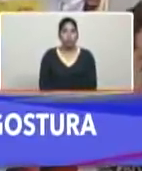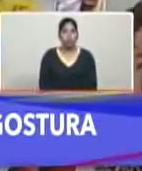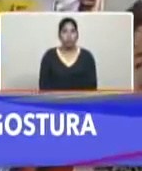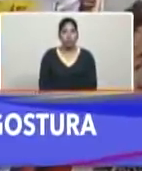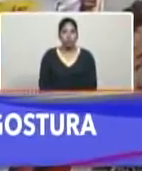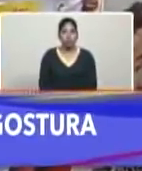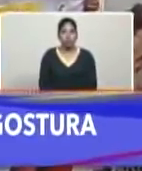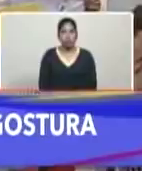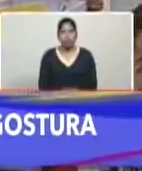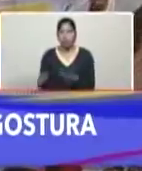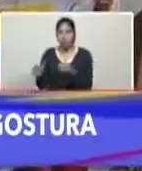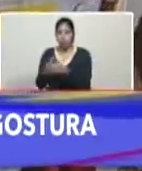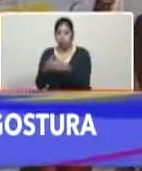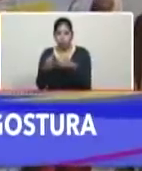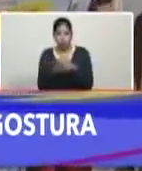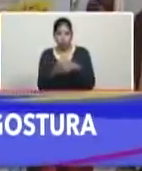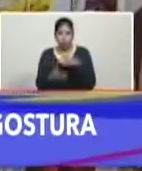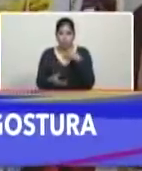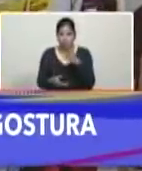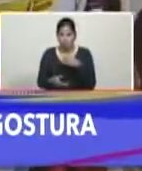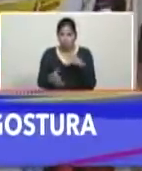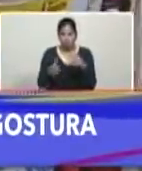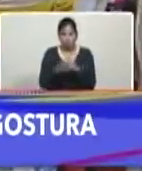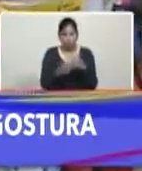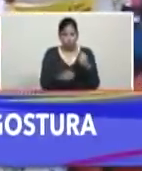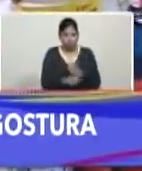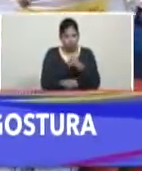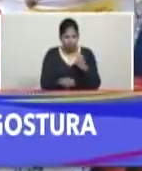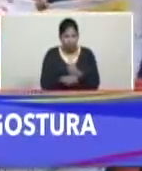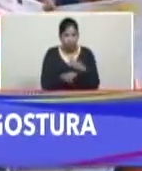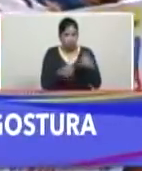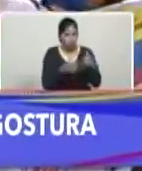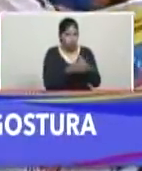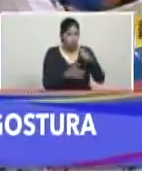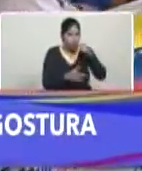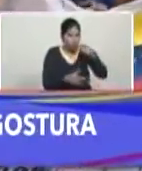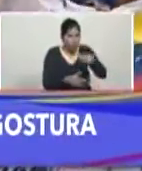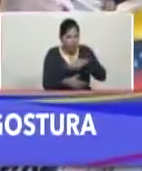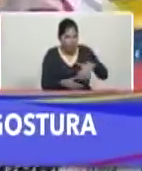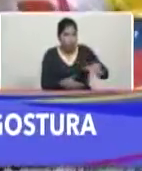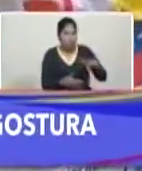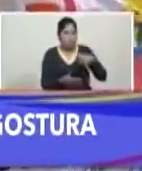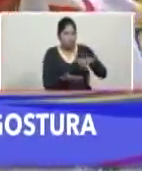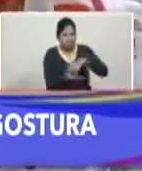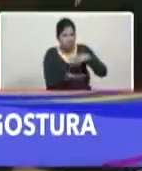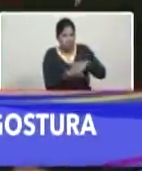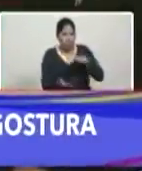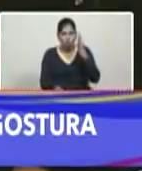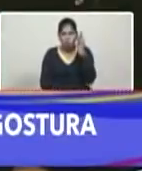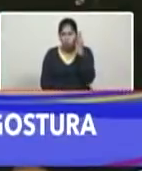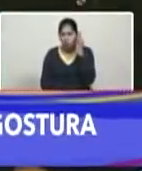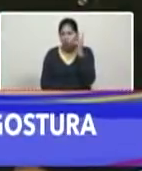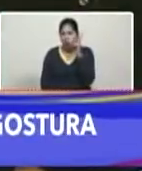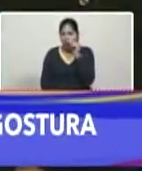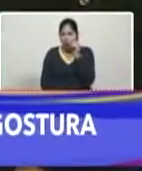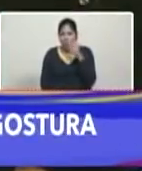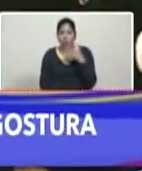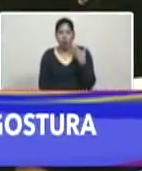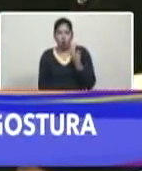de los frentes sociales, de la clase obrera, de los campesinos, de los pescadores, de las mujeres, de la